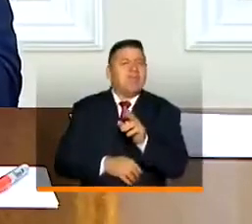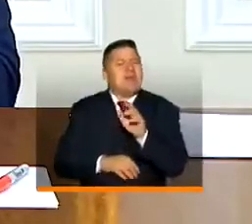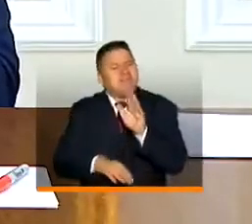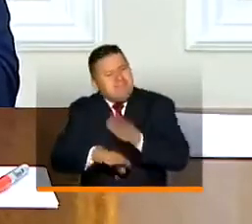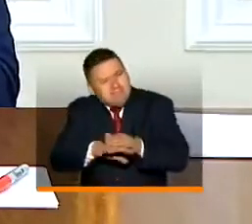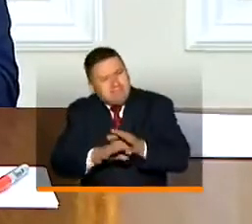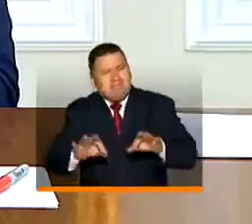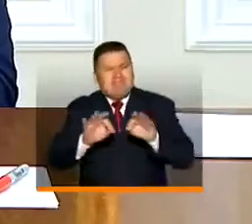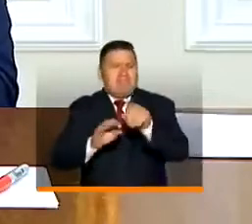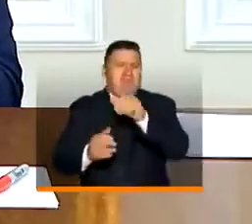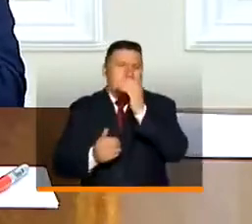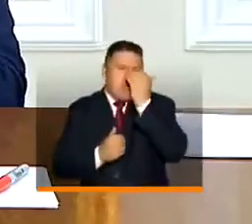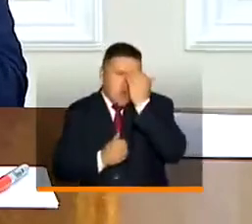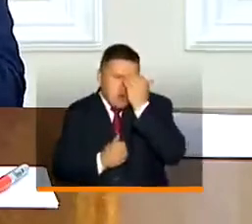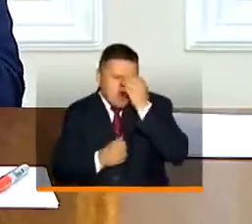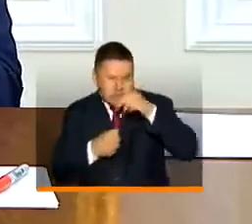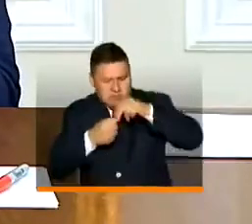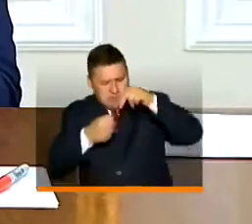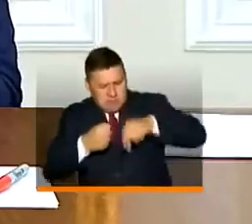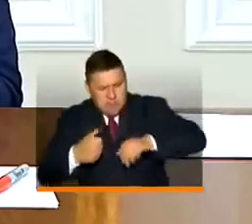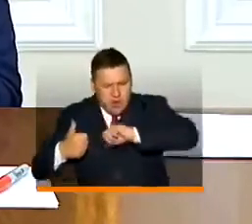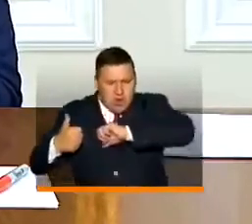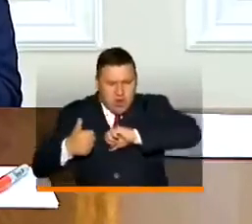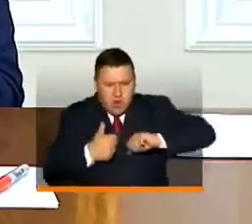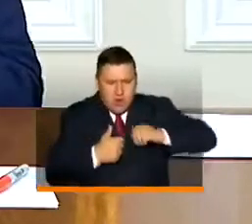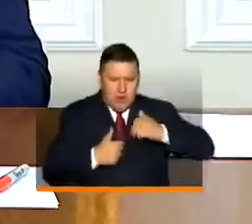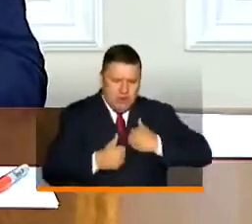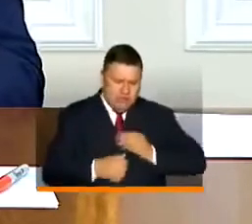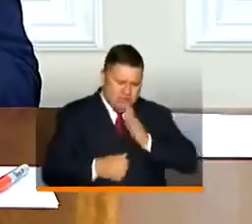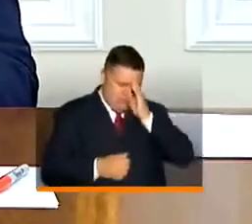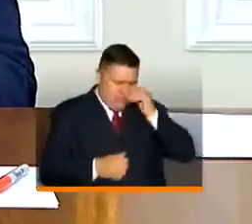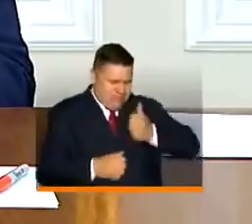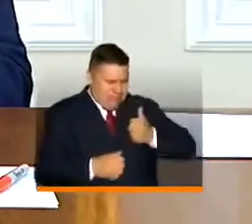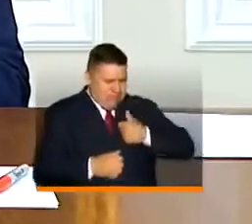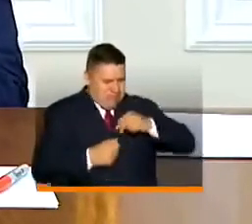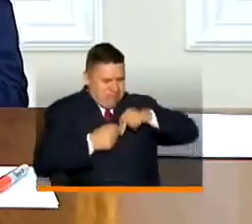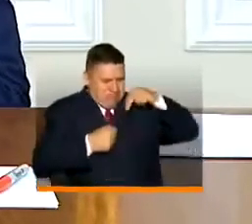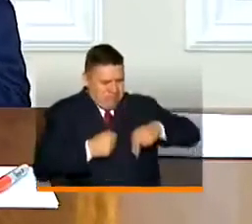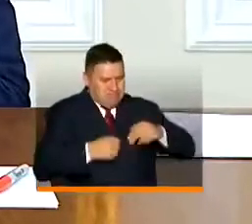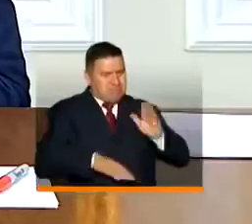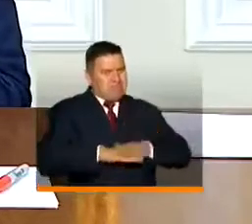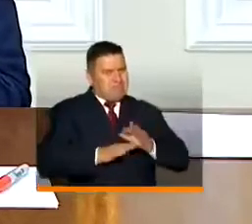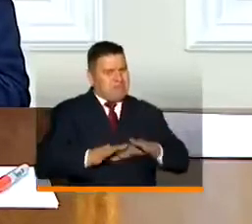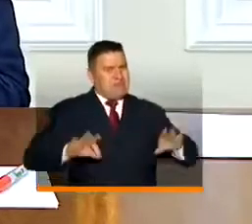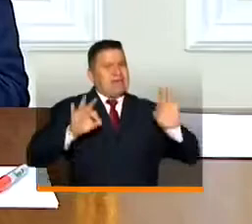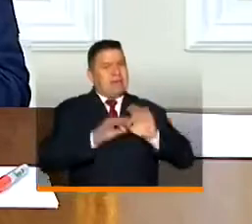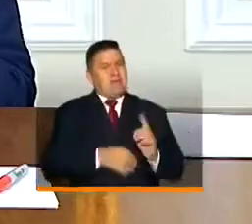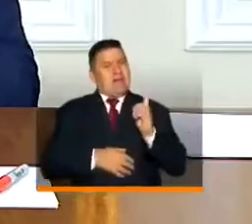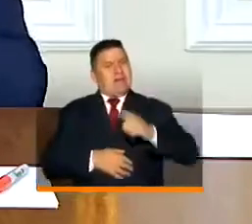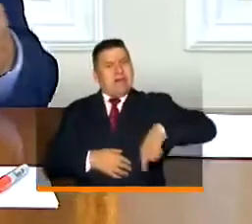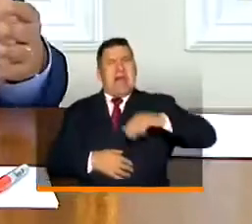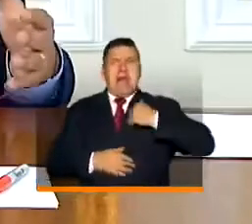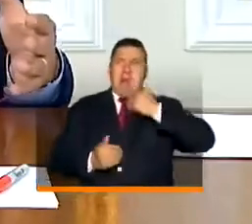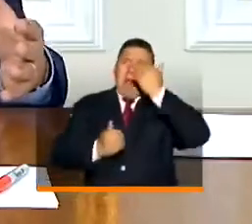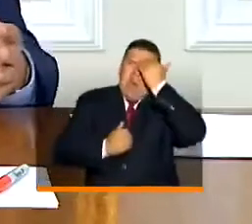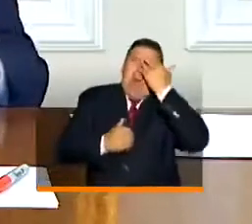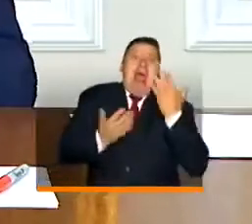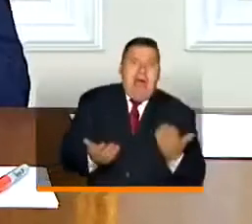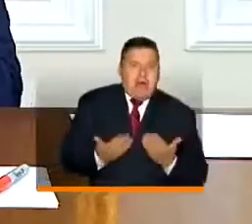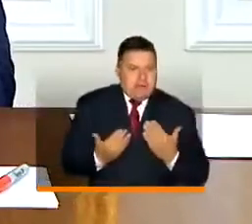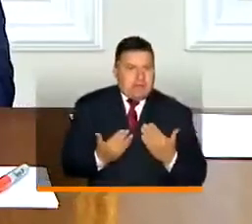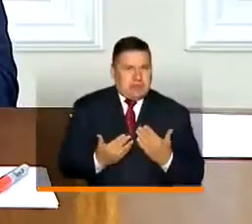conciencia, el comportamiento, la disciplina y la cultura ciudadana la que también impere. ¿Para qué? Para que